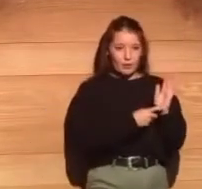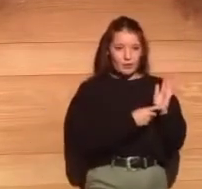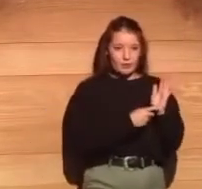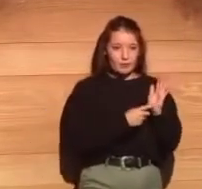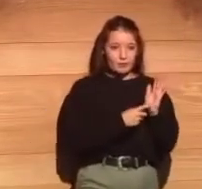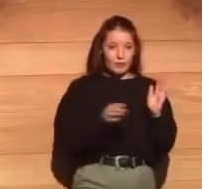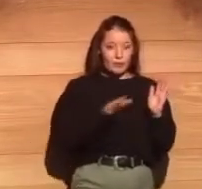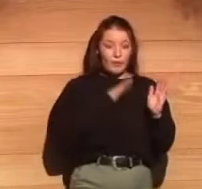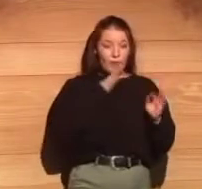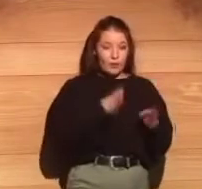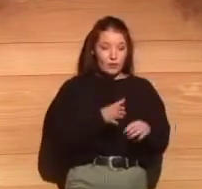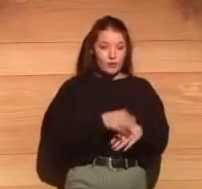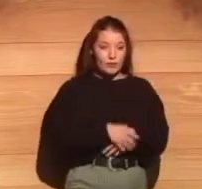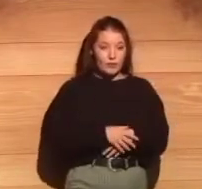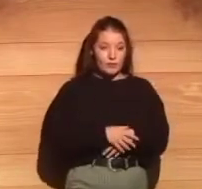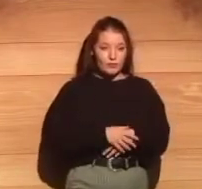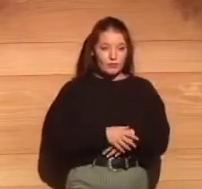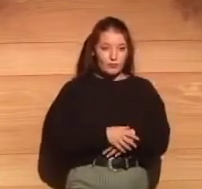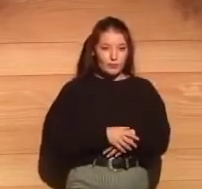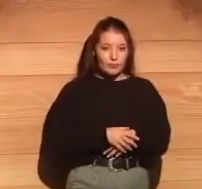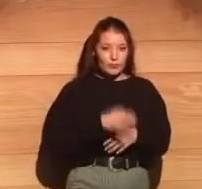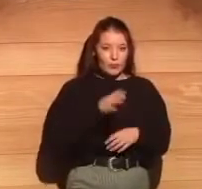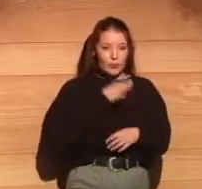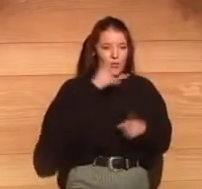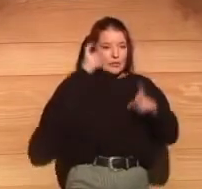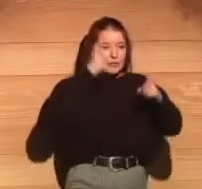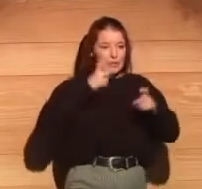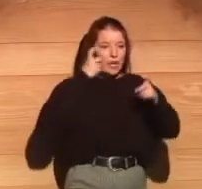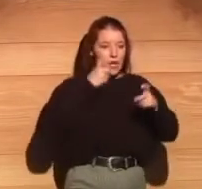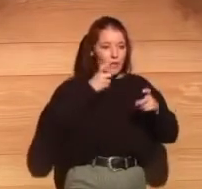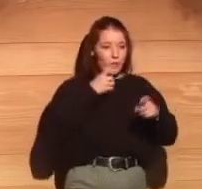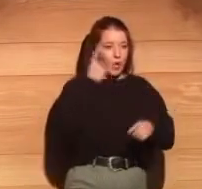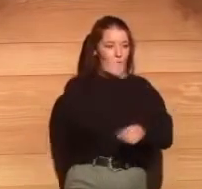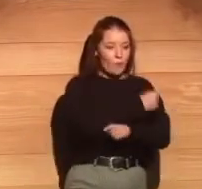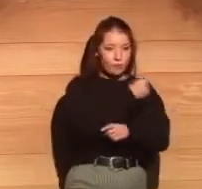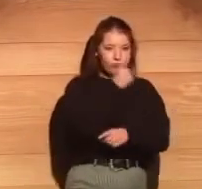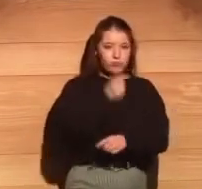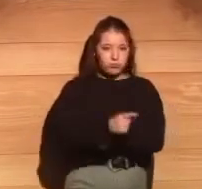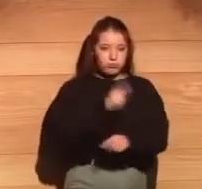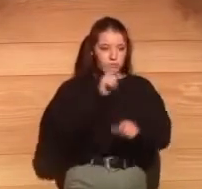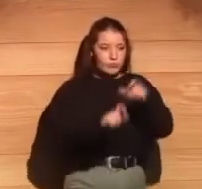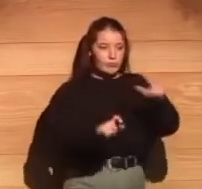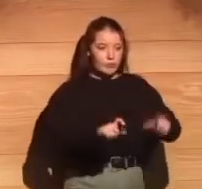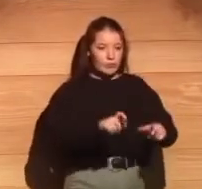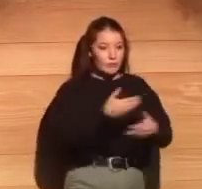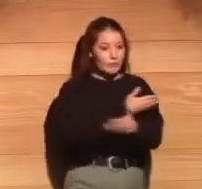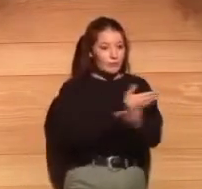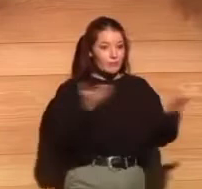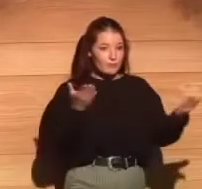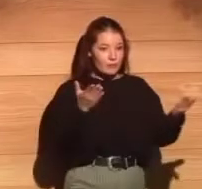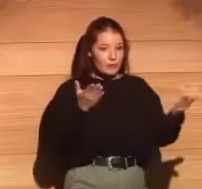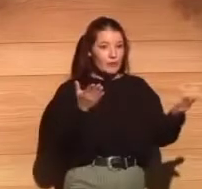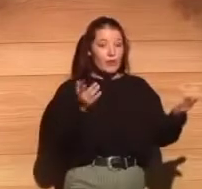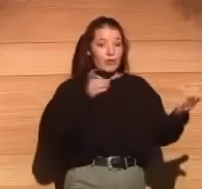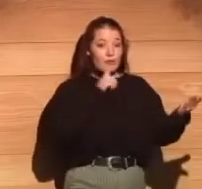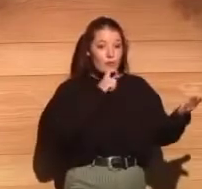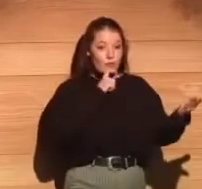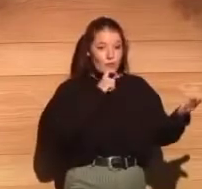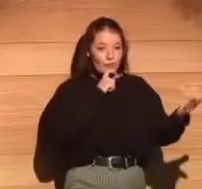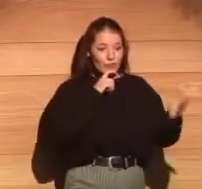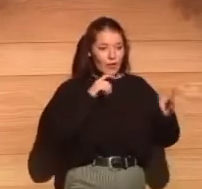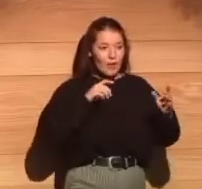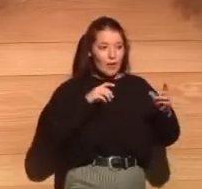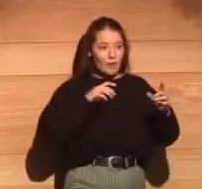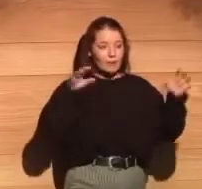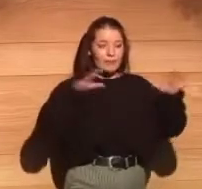los campos donde tratan de predominar, donde trata de imponerse a esas personas y a esas sociedades, es en el